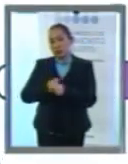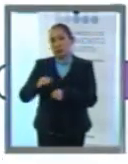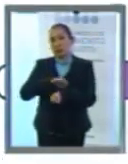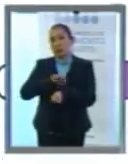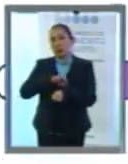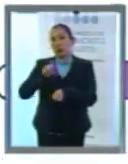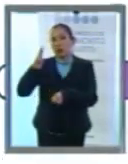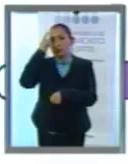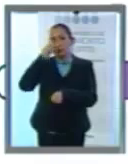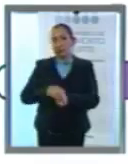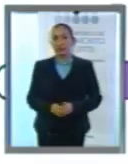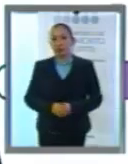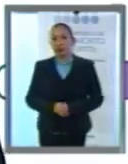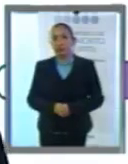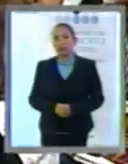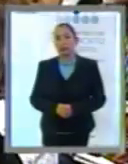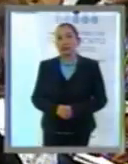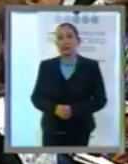la UNAM.